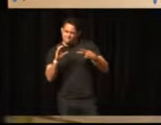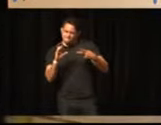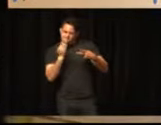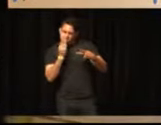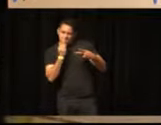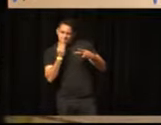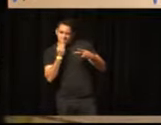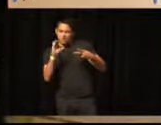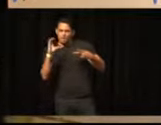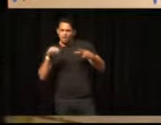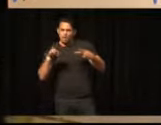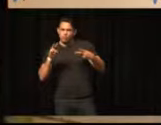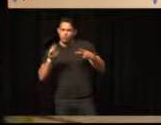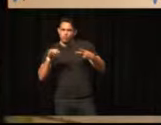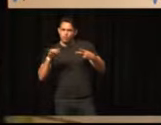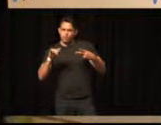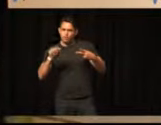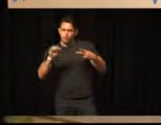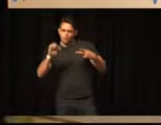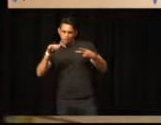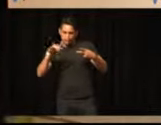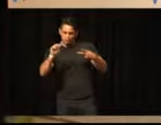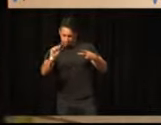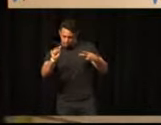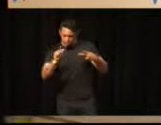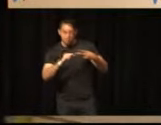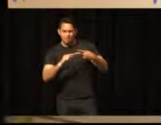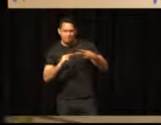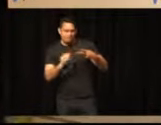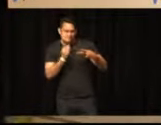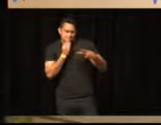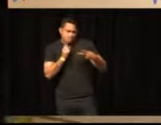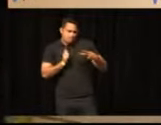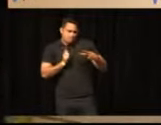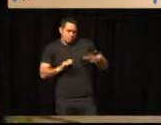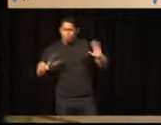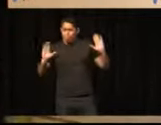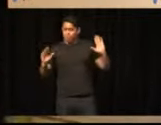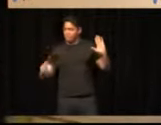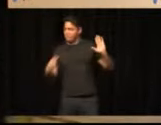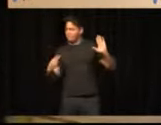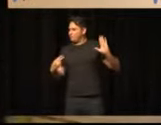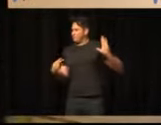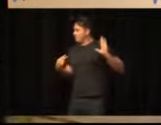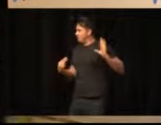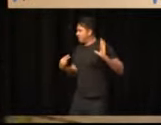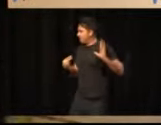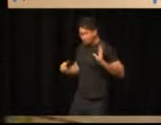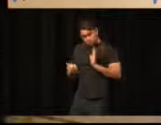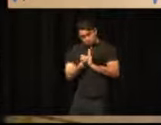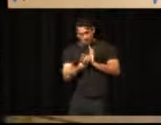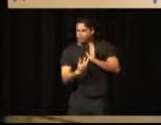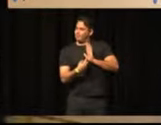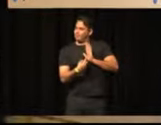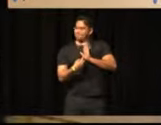en las cuestiones de mercado. Entonces, es bueno para mi imagen, para mi marca, para mi